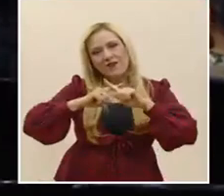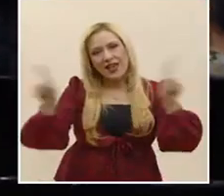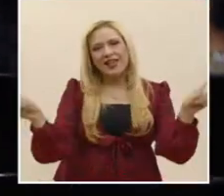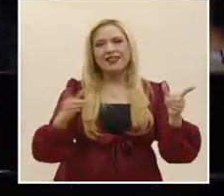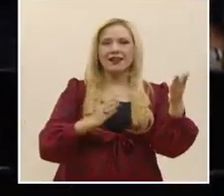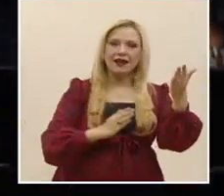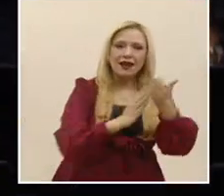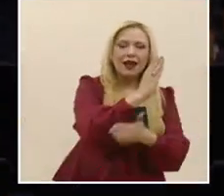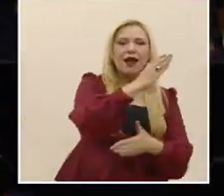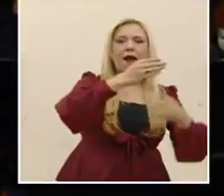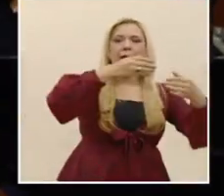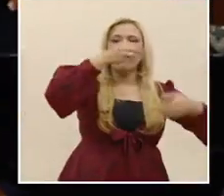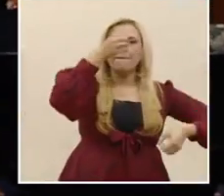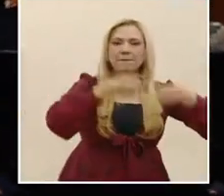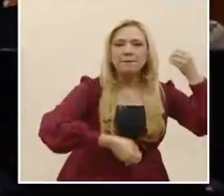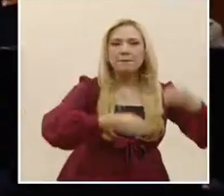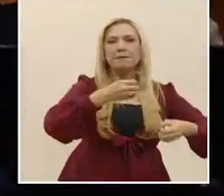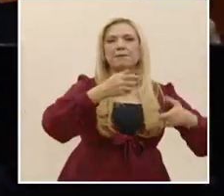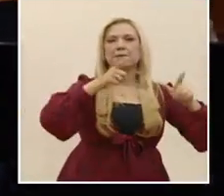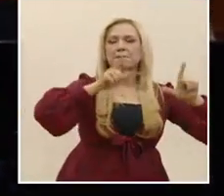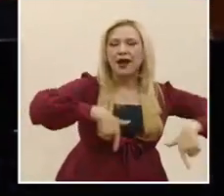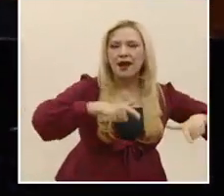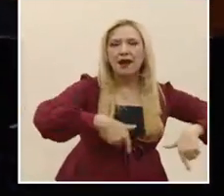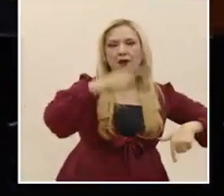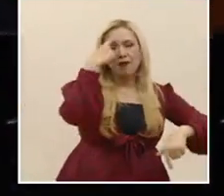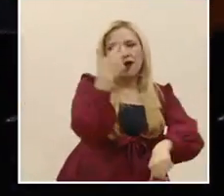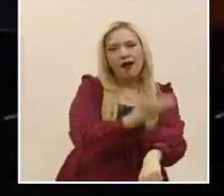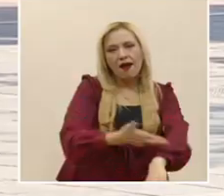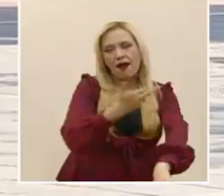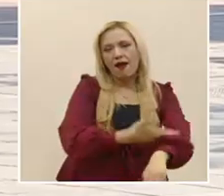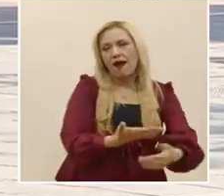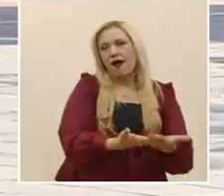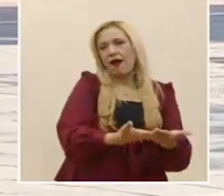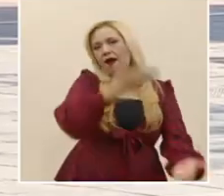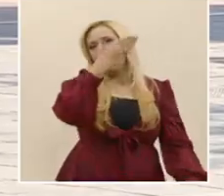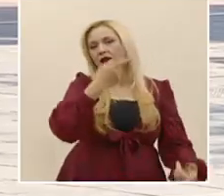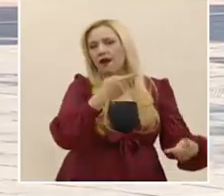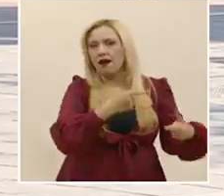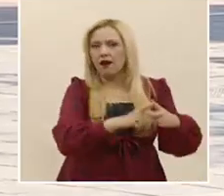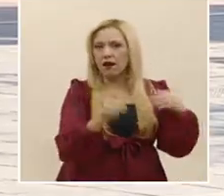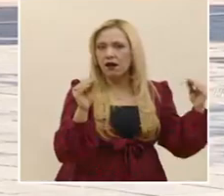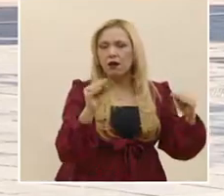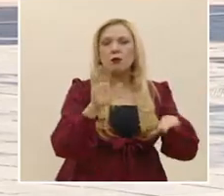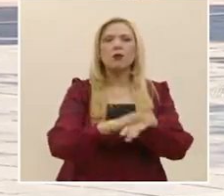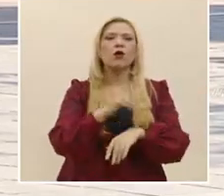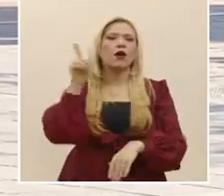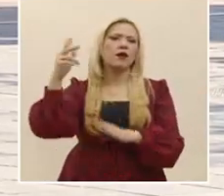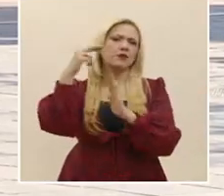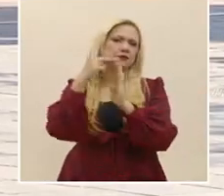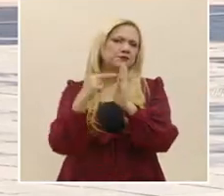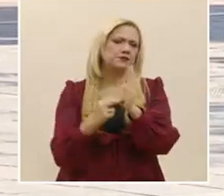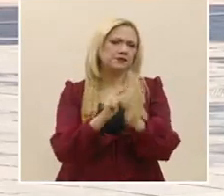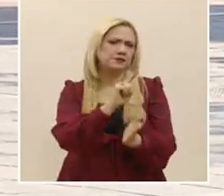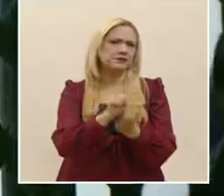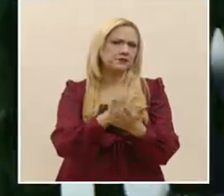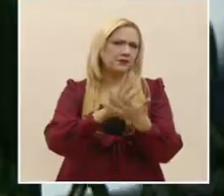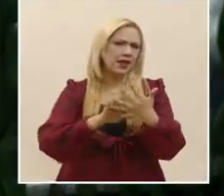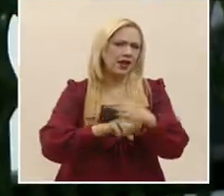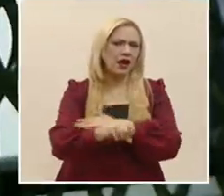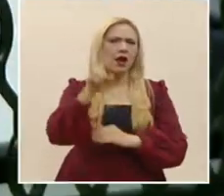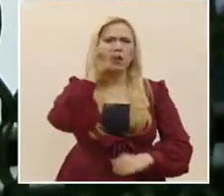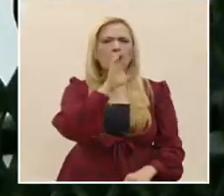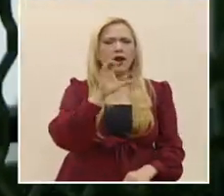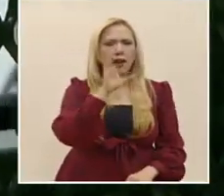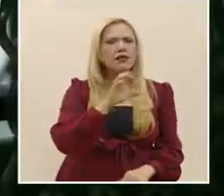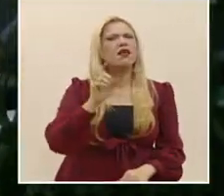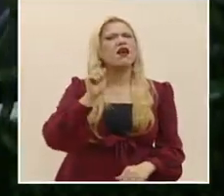de la Suprema Corte reconoció la constitucionalidad del artículo del Código Penal de Aguascalientes que condiciona la sustitución de la